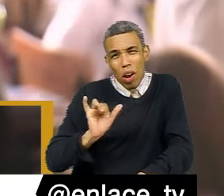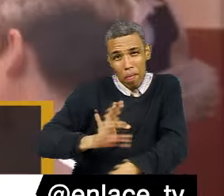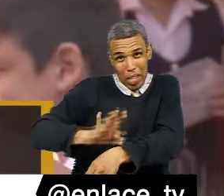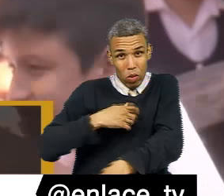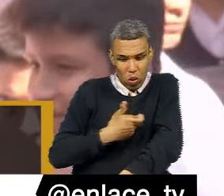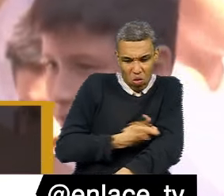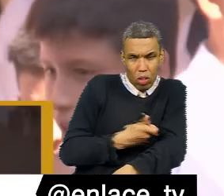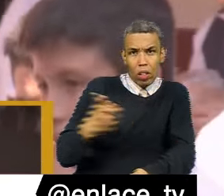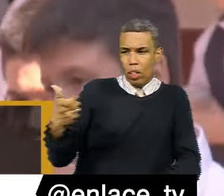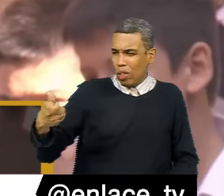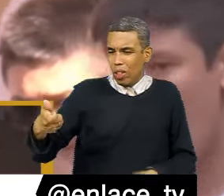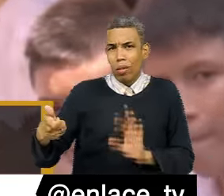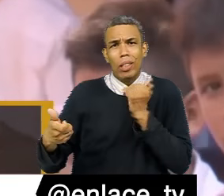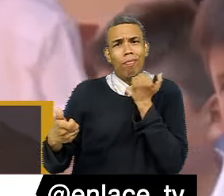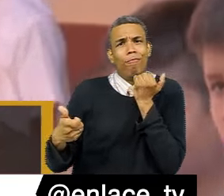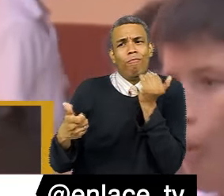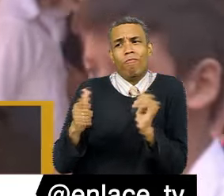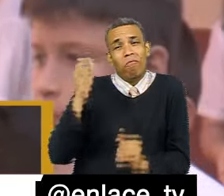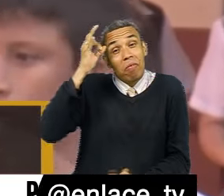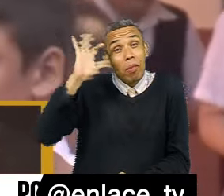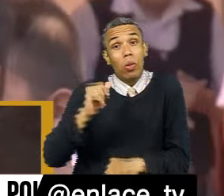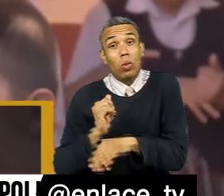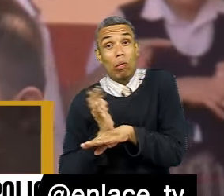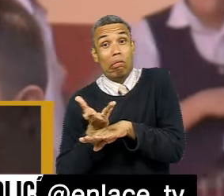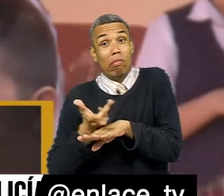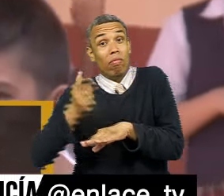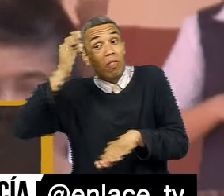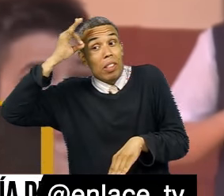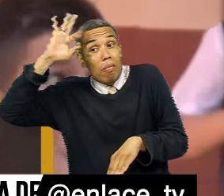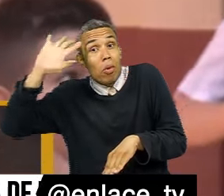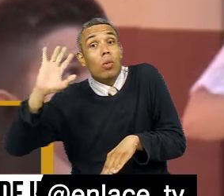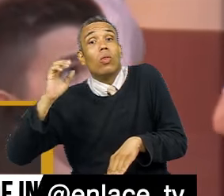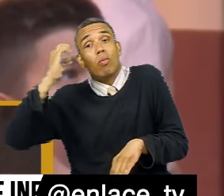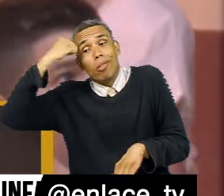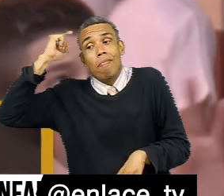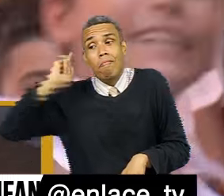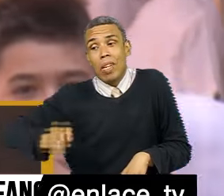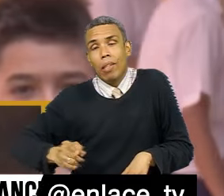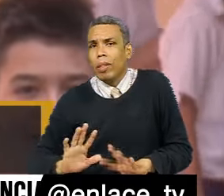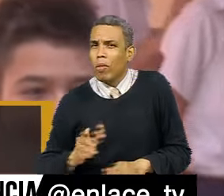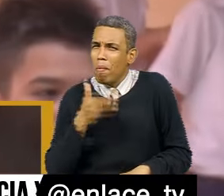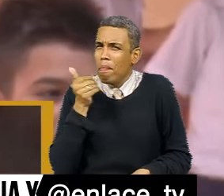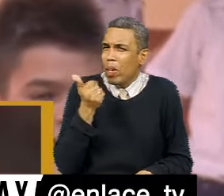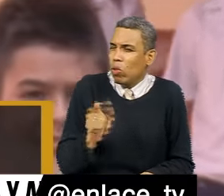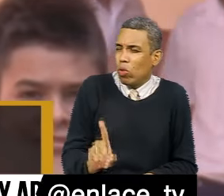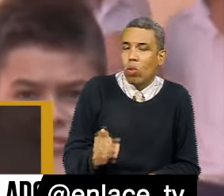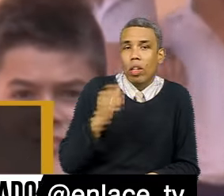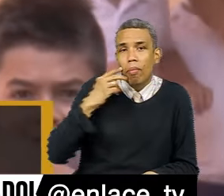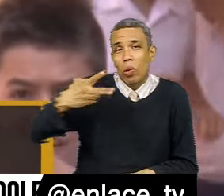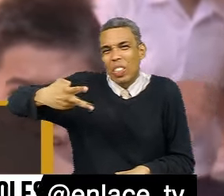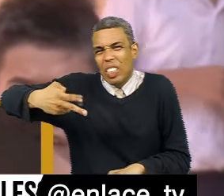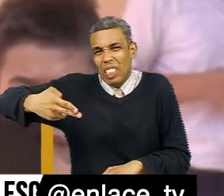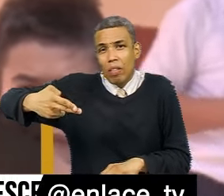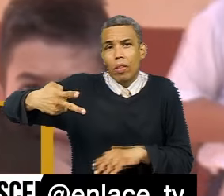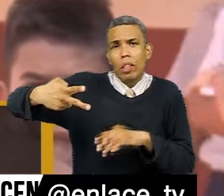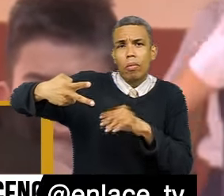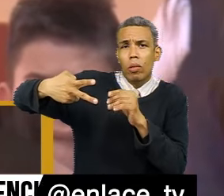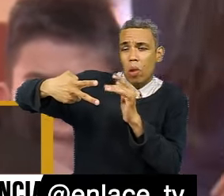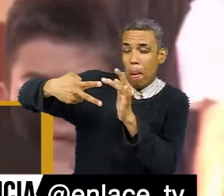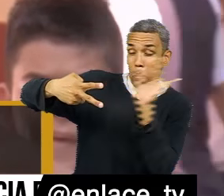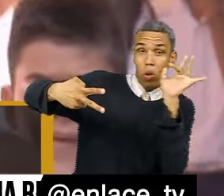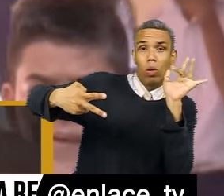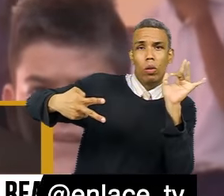algo artística, pero lo ideal es que esto no se permita al interior de las aulas educativas. Las tijeras son puntiagudas, sabemos que los niños necesitan trabajar,